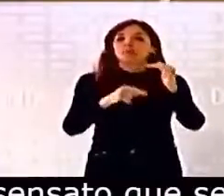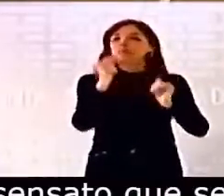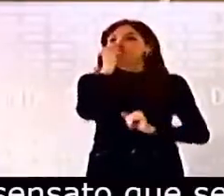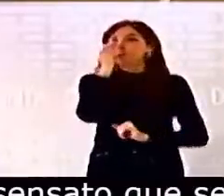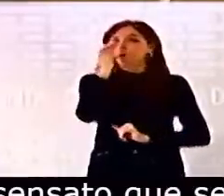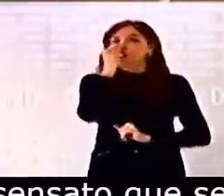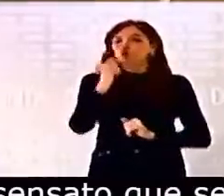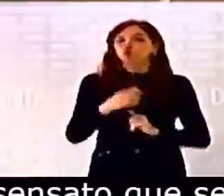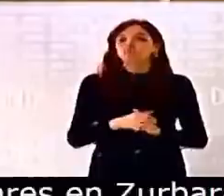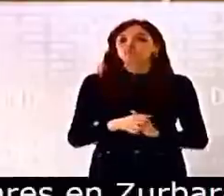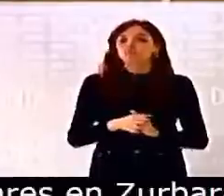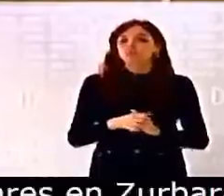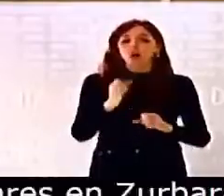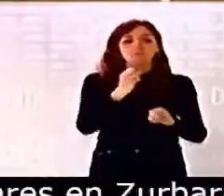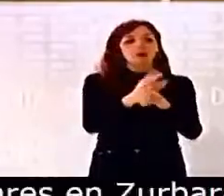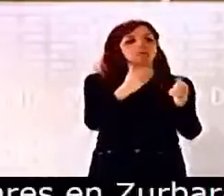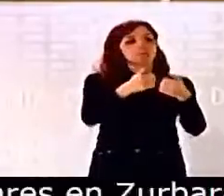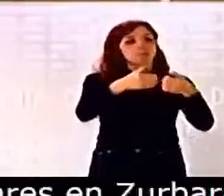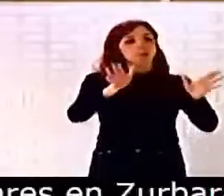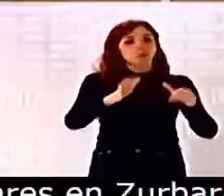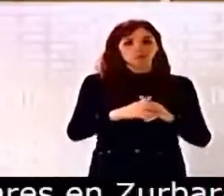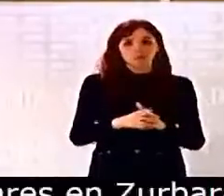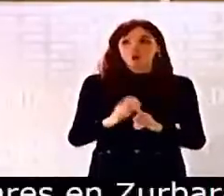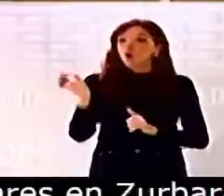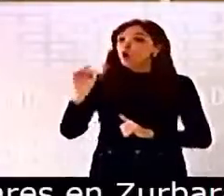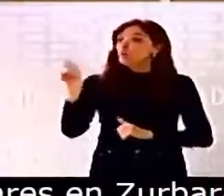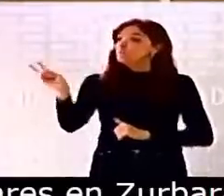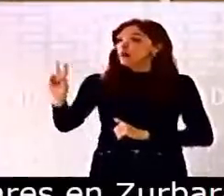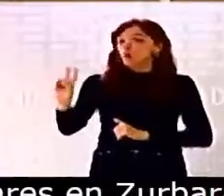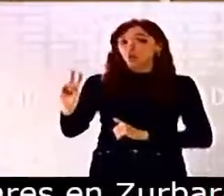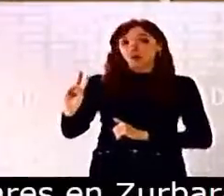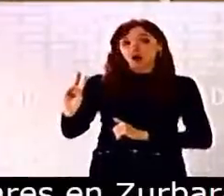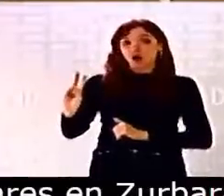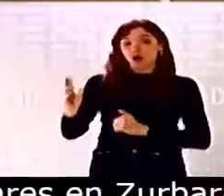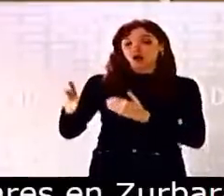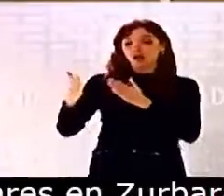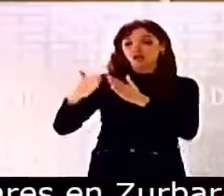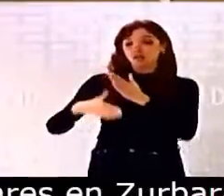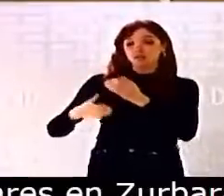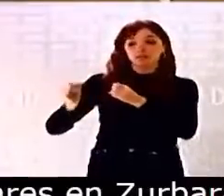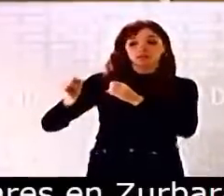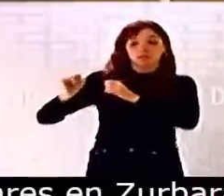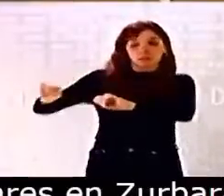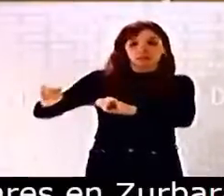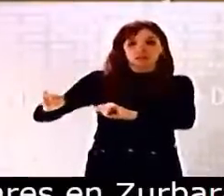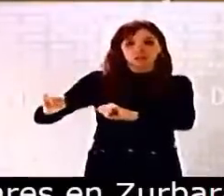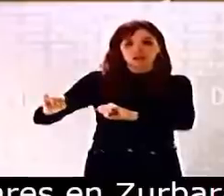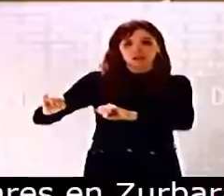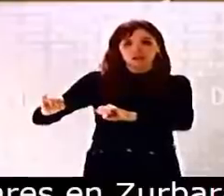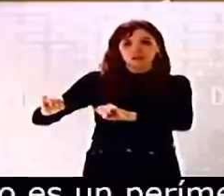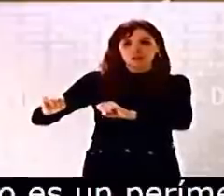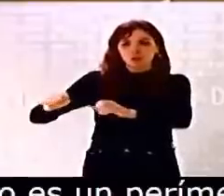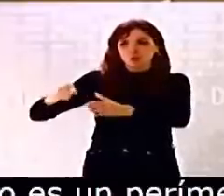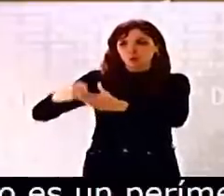estando perimetrado Villanueva de la Serena, no es un perímetro